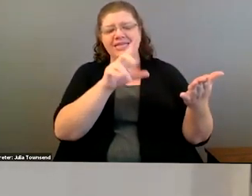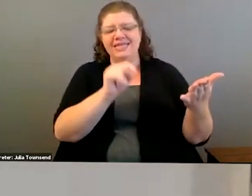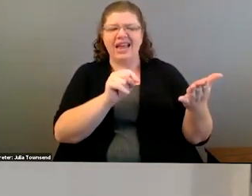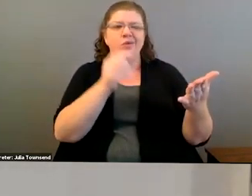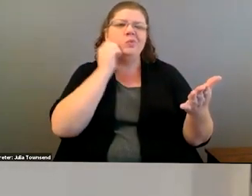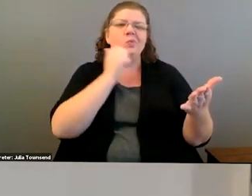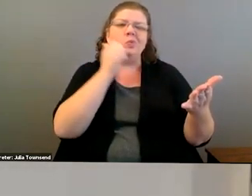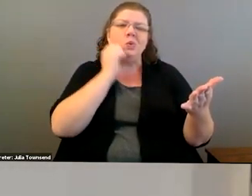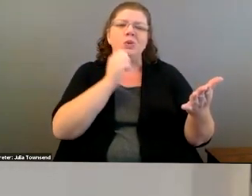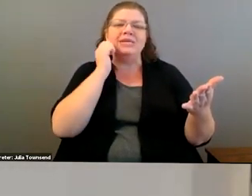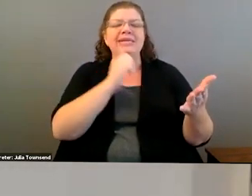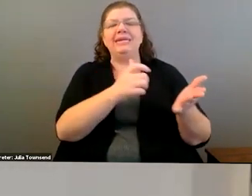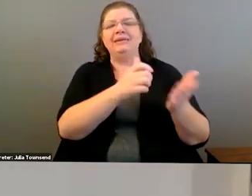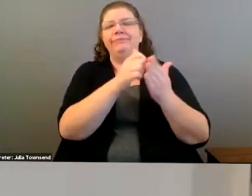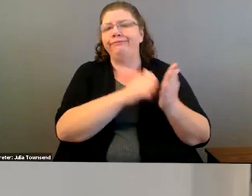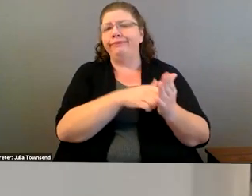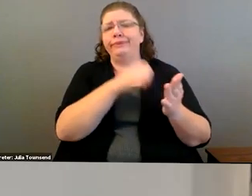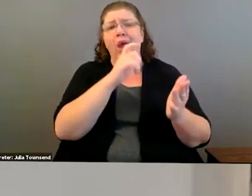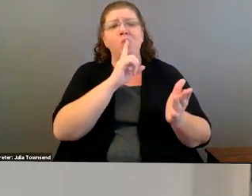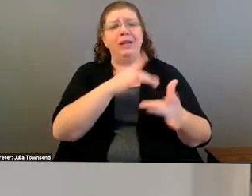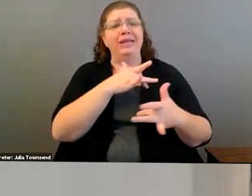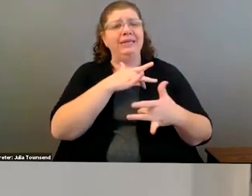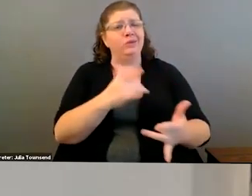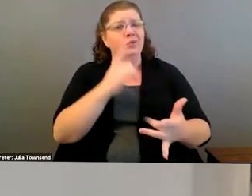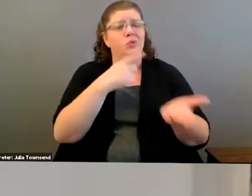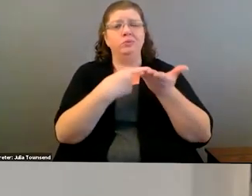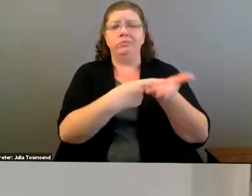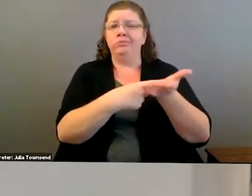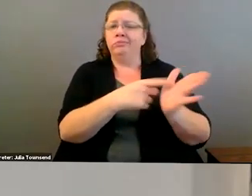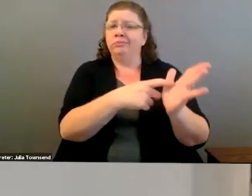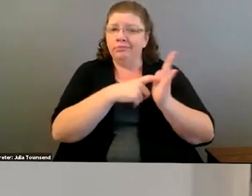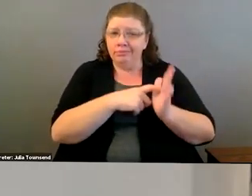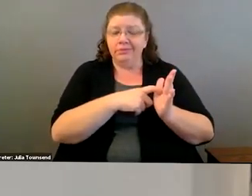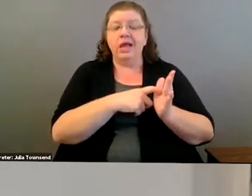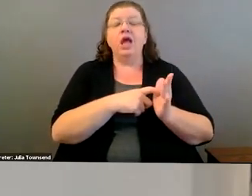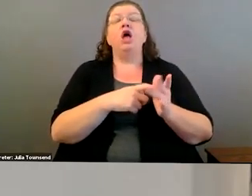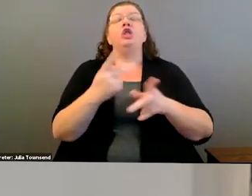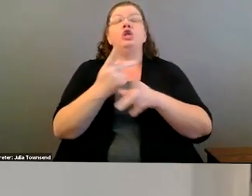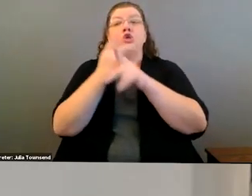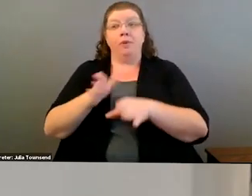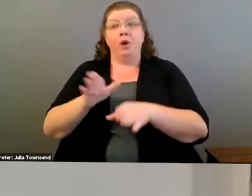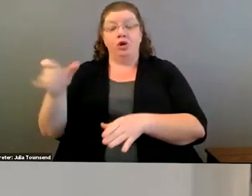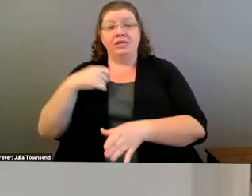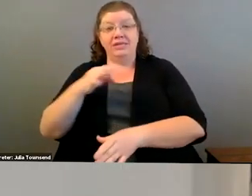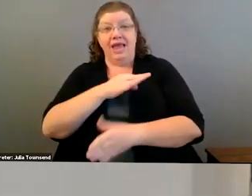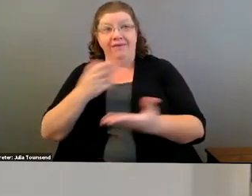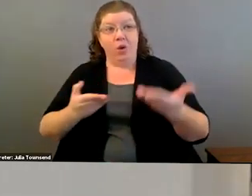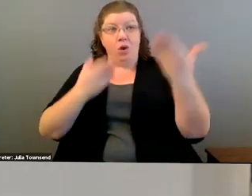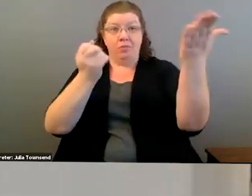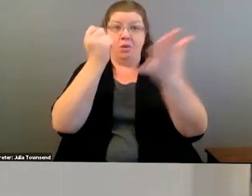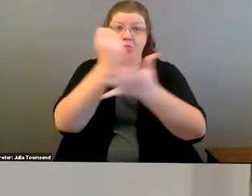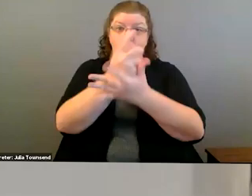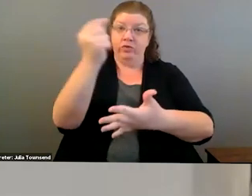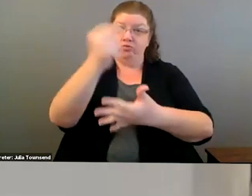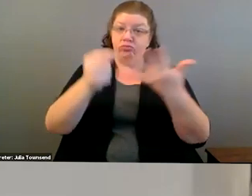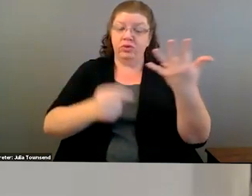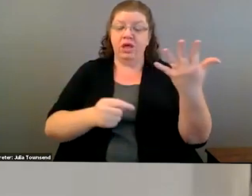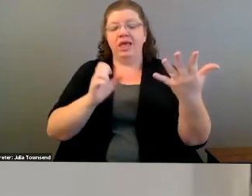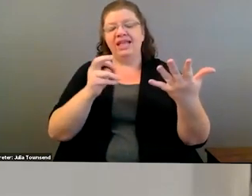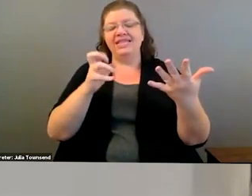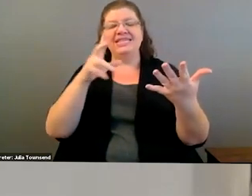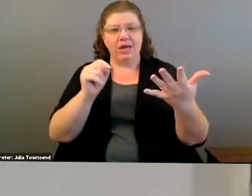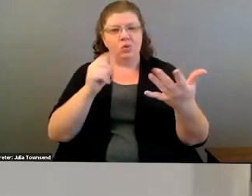asuntos rutinarios que no se espera que genere ninguna discusión la superintendente y su personal han recomendado la aprobación